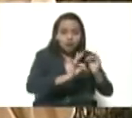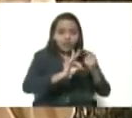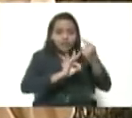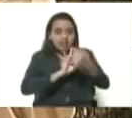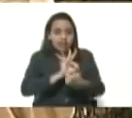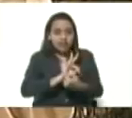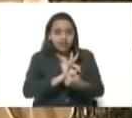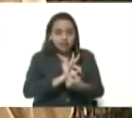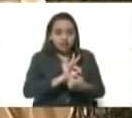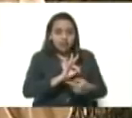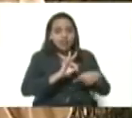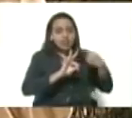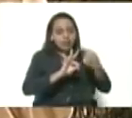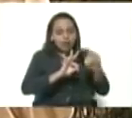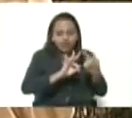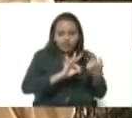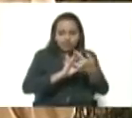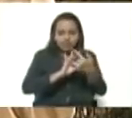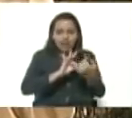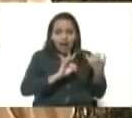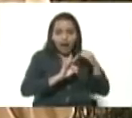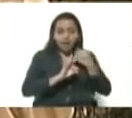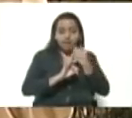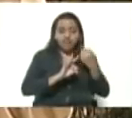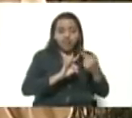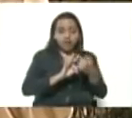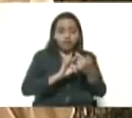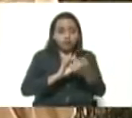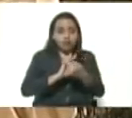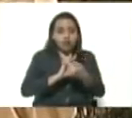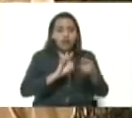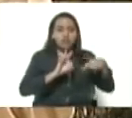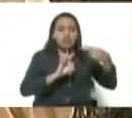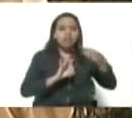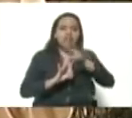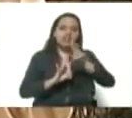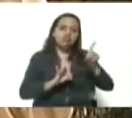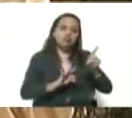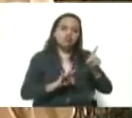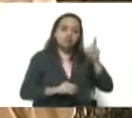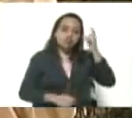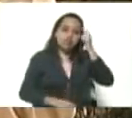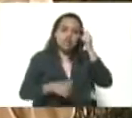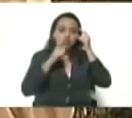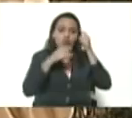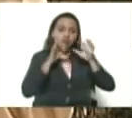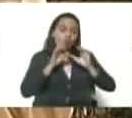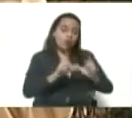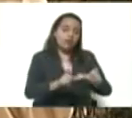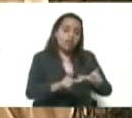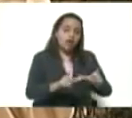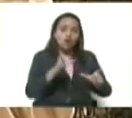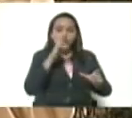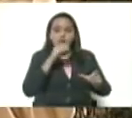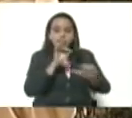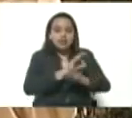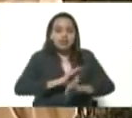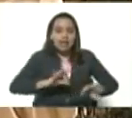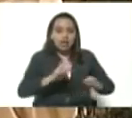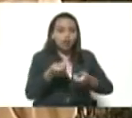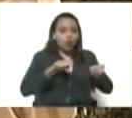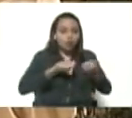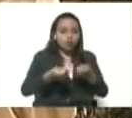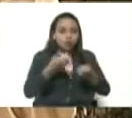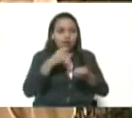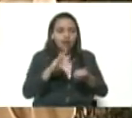y esos a su vez infectan tres y en un periodo de 21 días, si no hubiera cuarentena y si no hubiera ningún tipo de control como